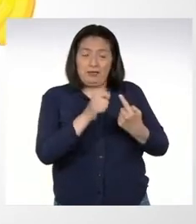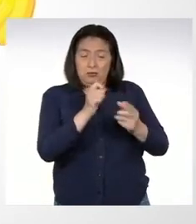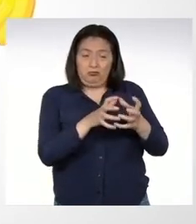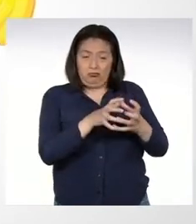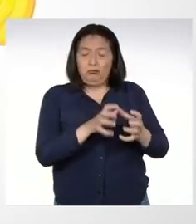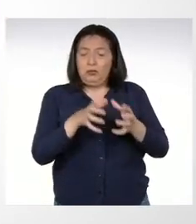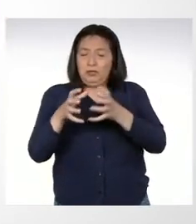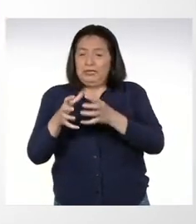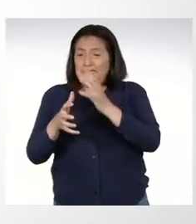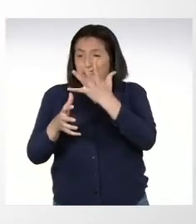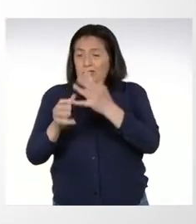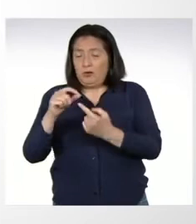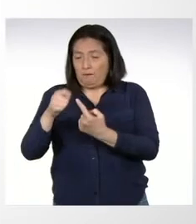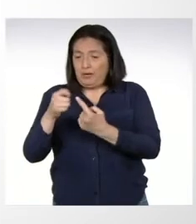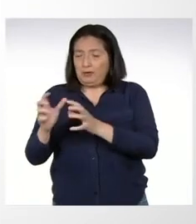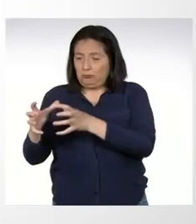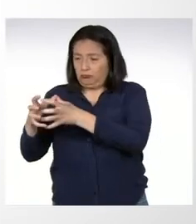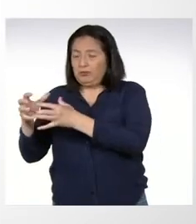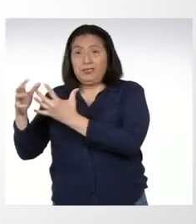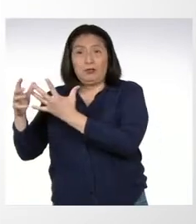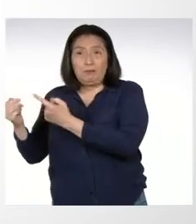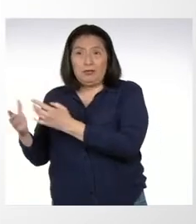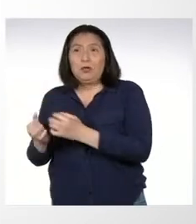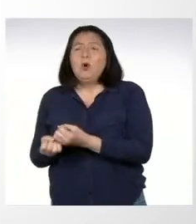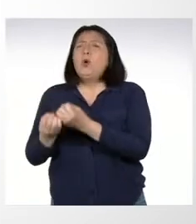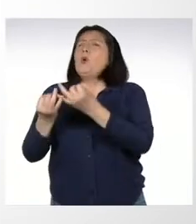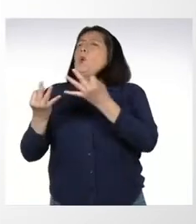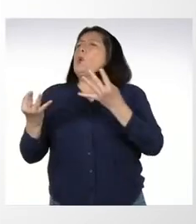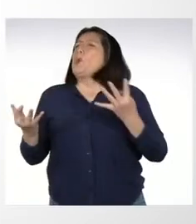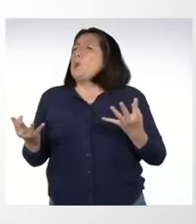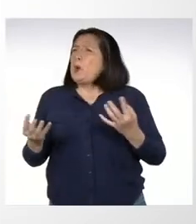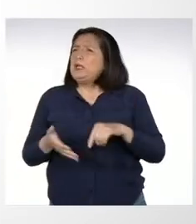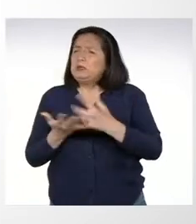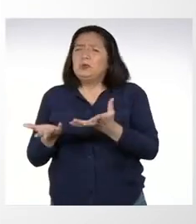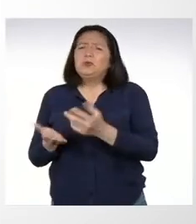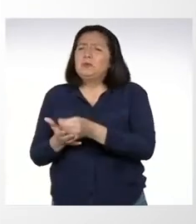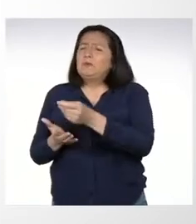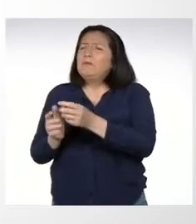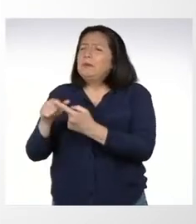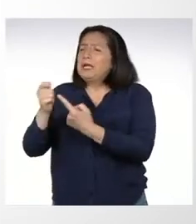plátanos. ¿Cuántos plátanos habrá comprado Lucía?